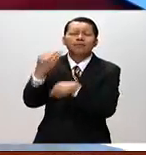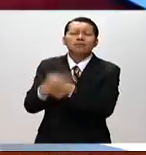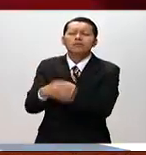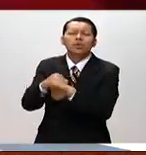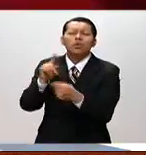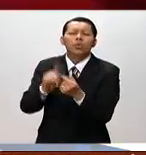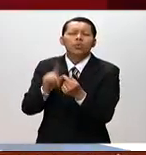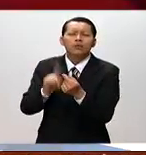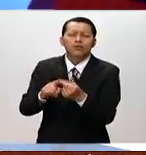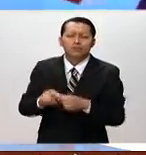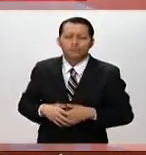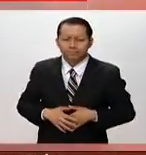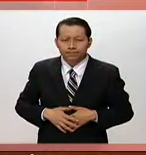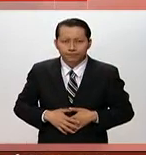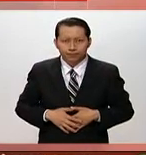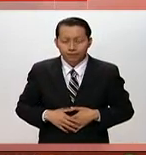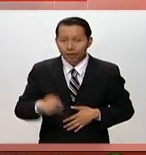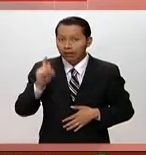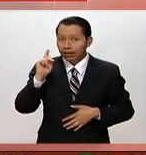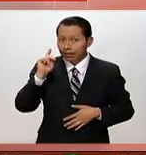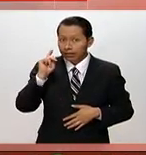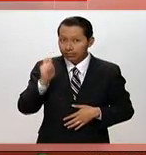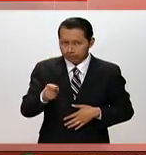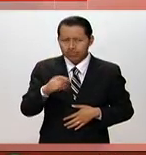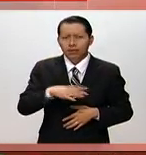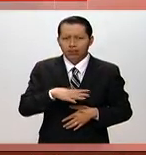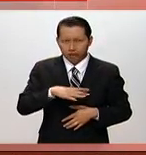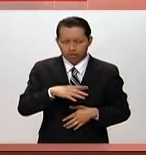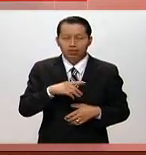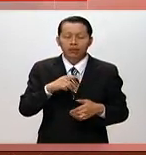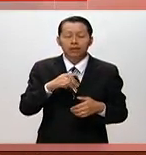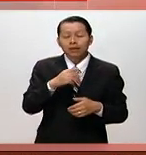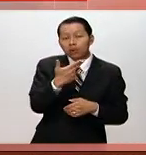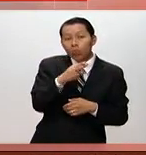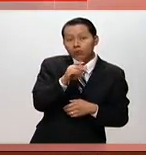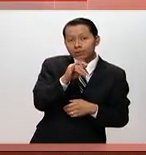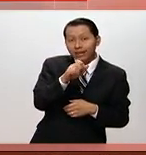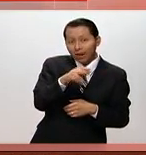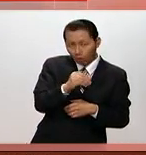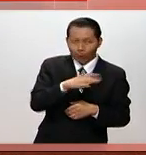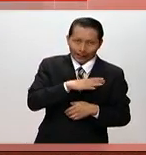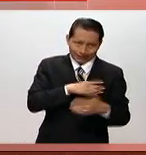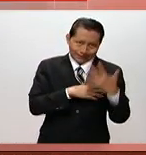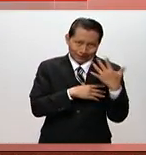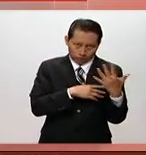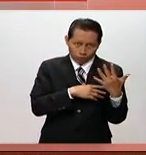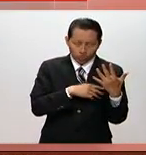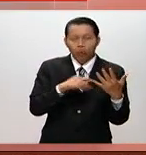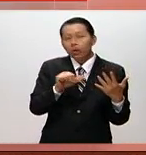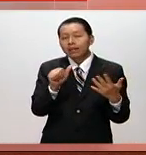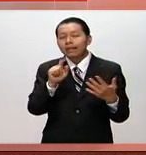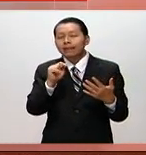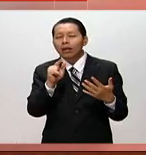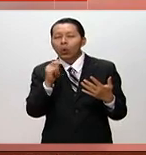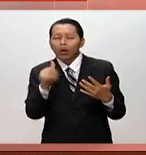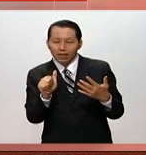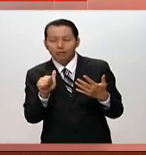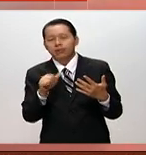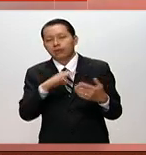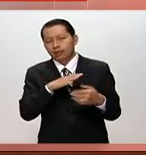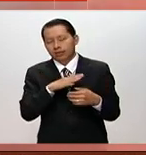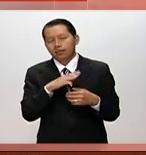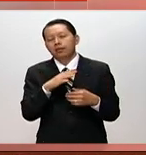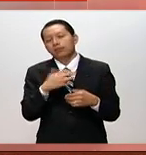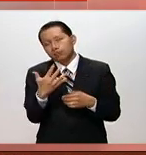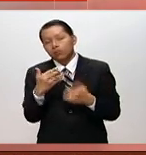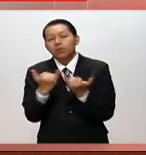albergues? Sí, los albergues se encuentran 5 en Huachinango y hay 3 más en Tlaola y en Jicotepec. Es